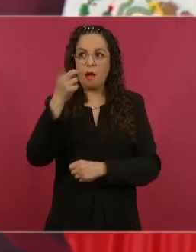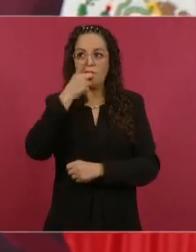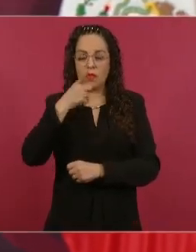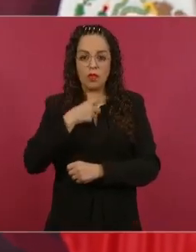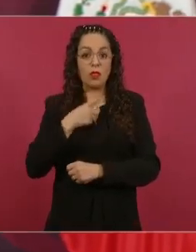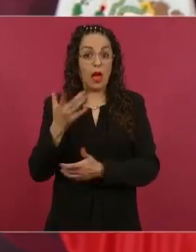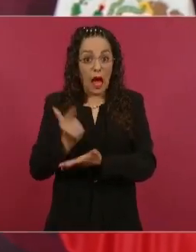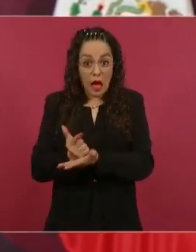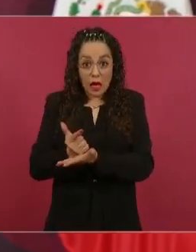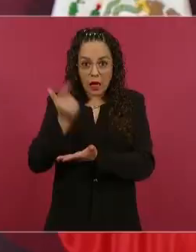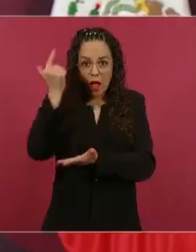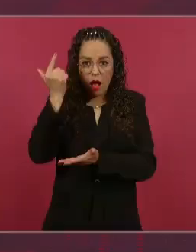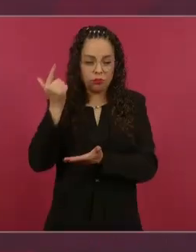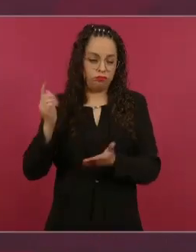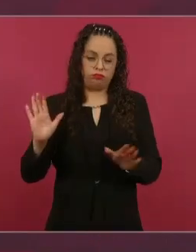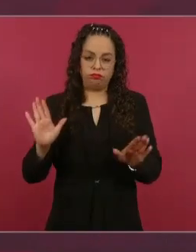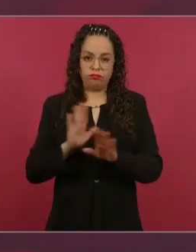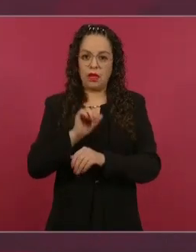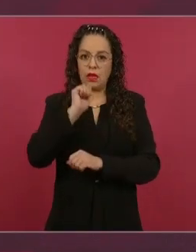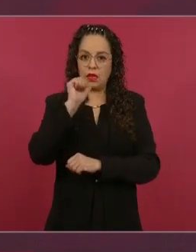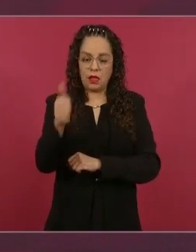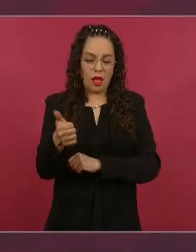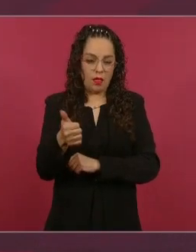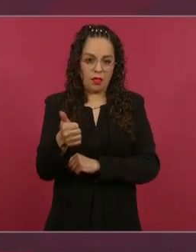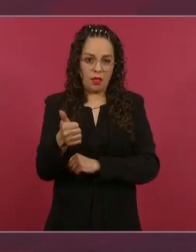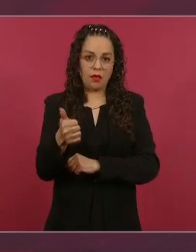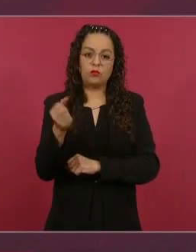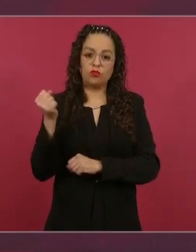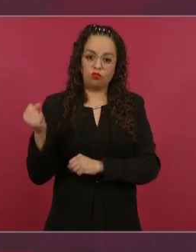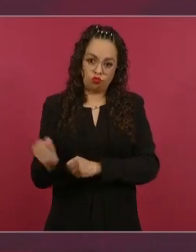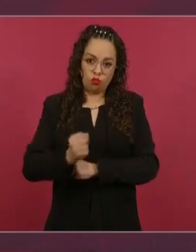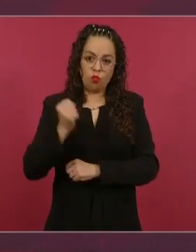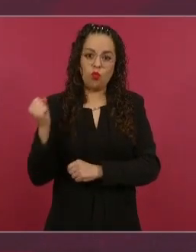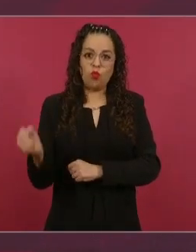daños mayores. Afortunadamente ya